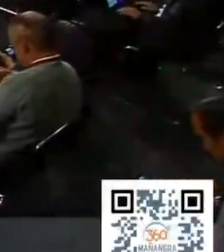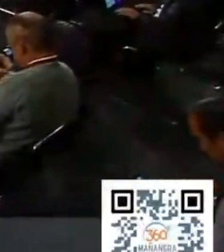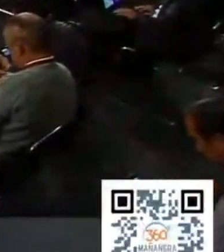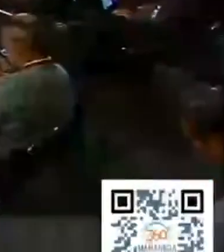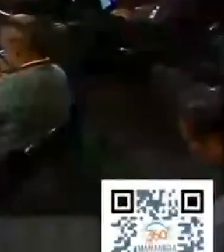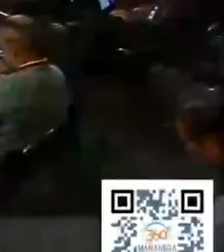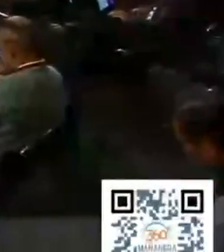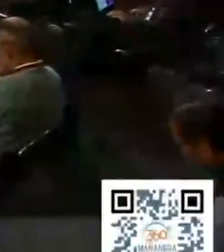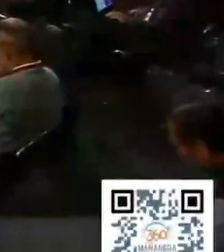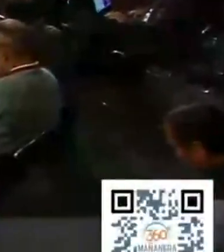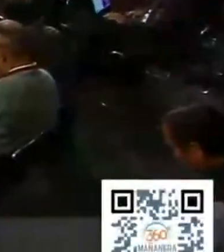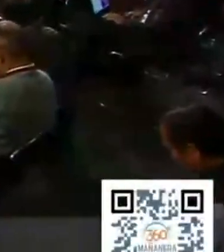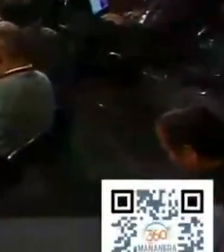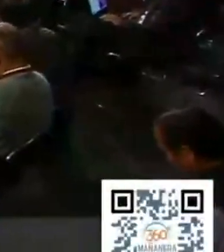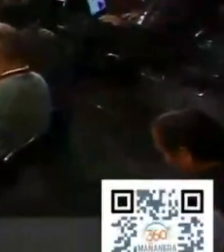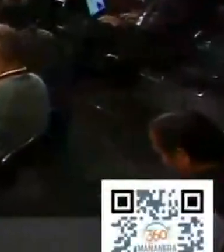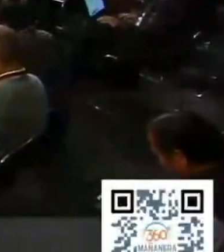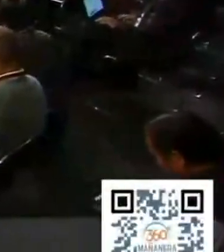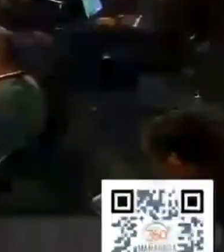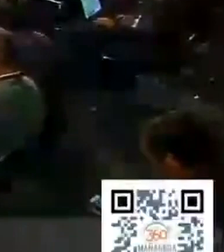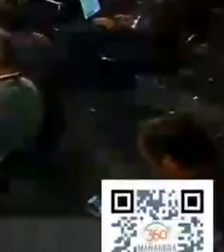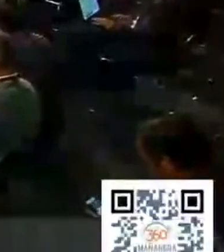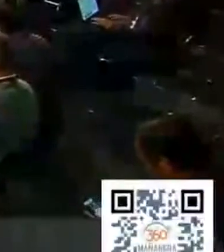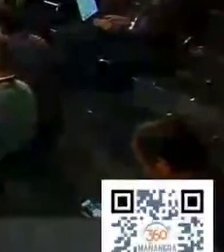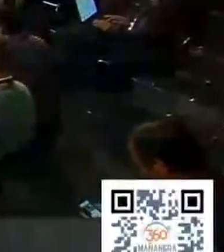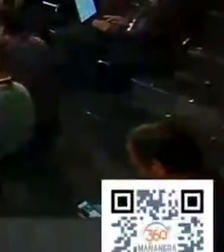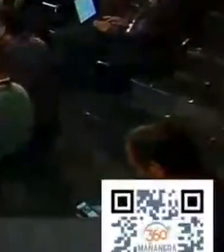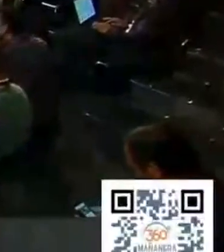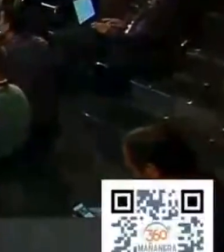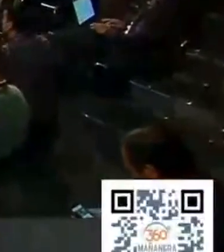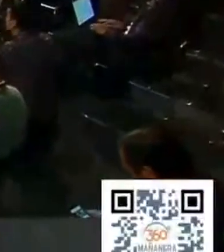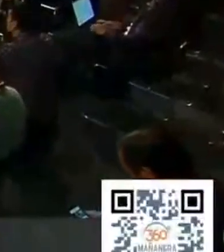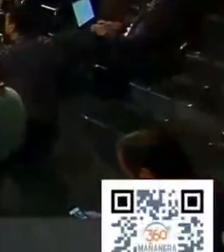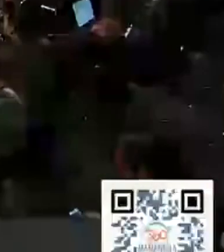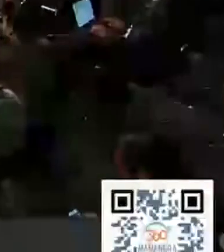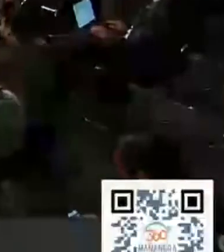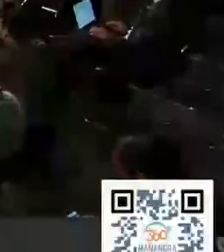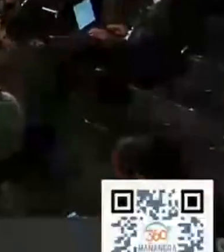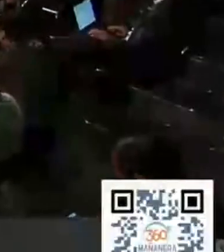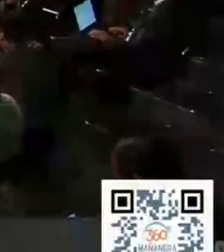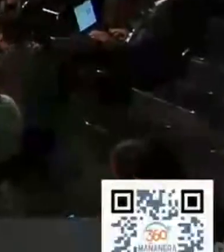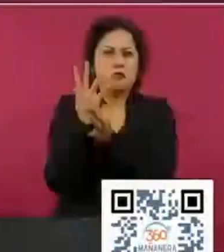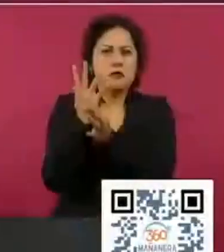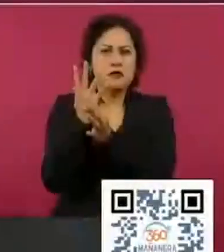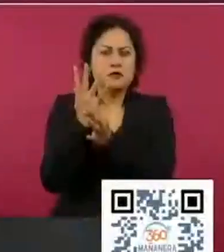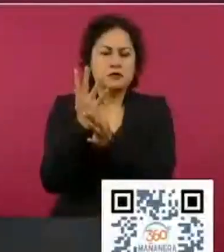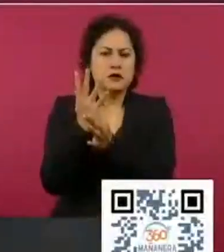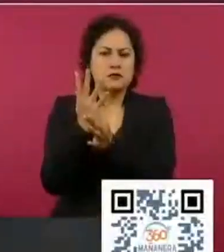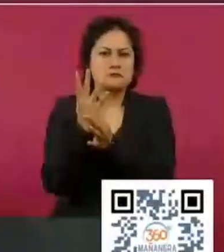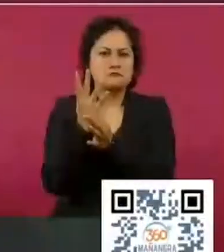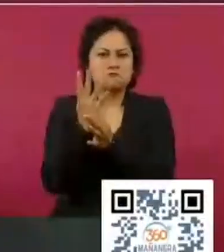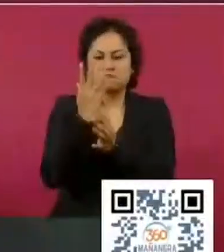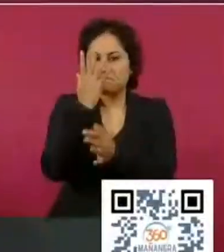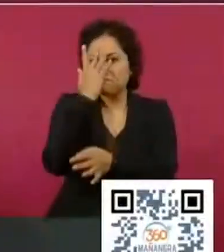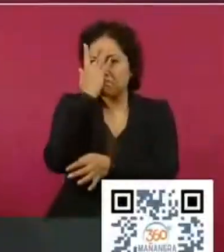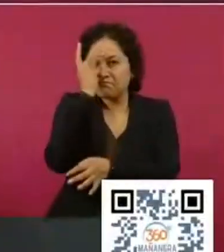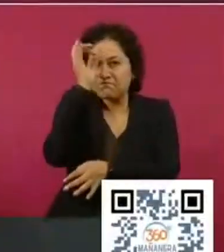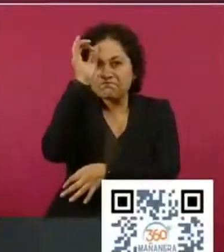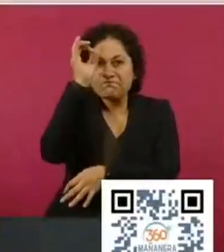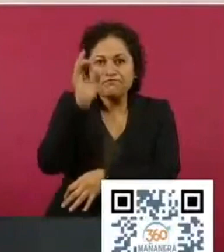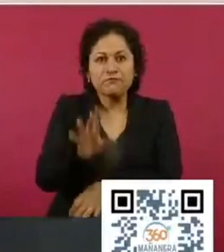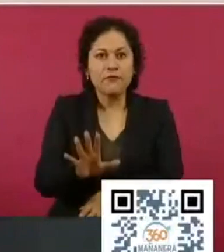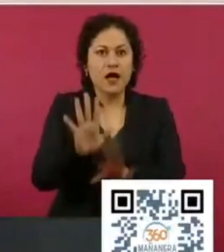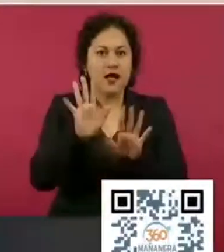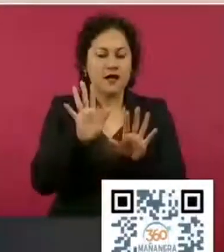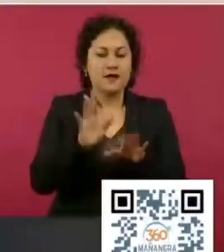pasó por los tres sótanos de corrupción que había en la cofepris y que duró muchos años en el mercado a pesar de que había reportes